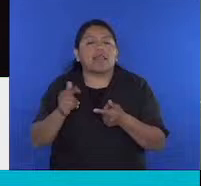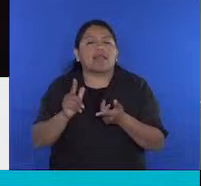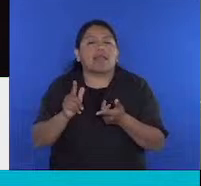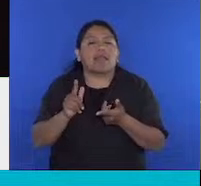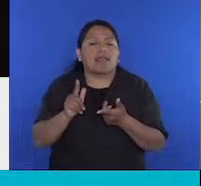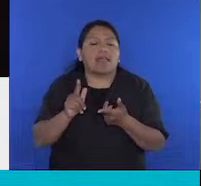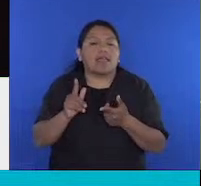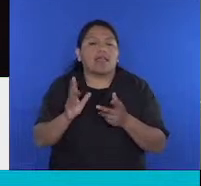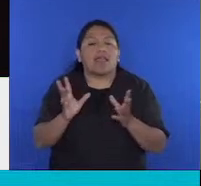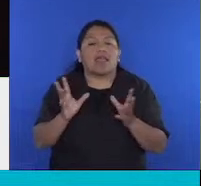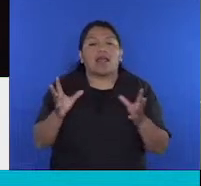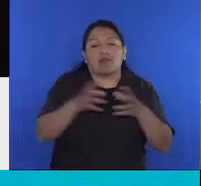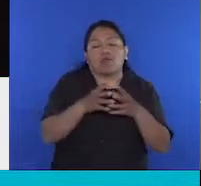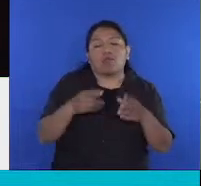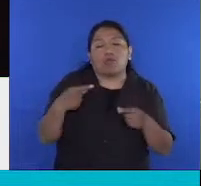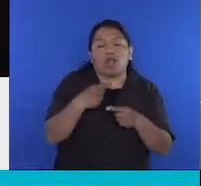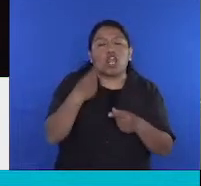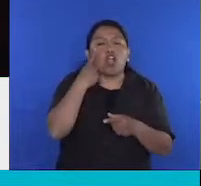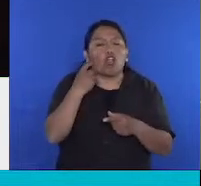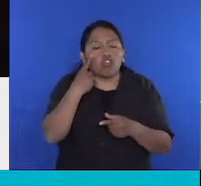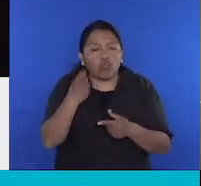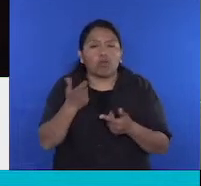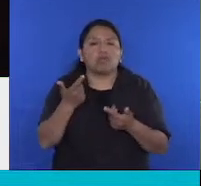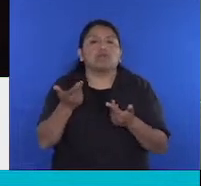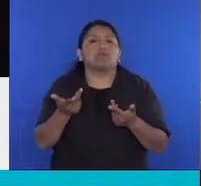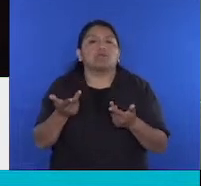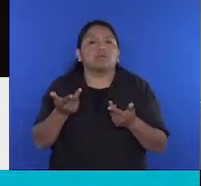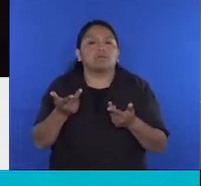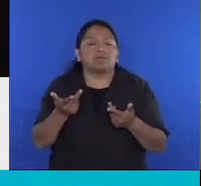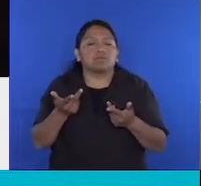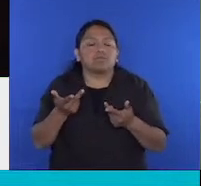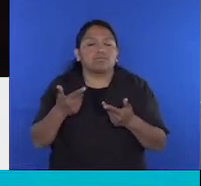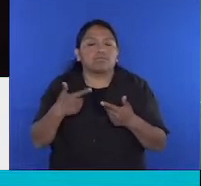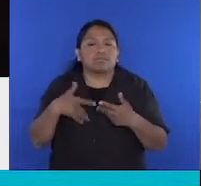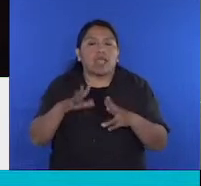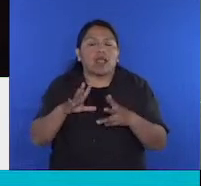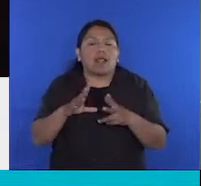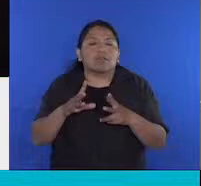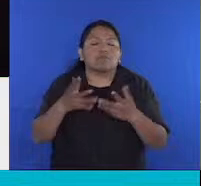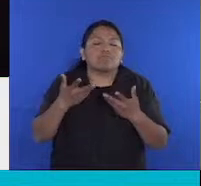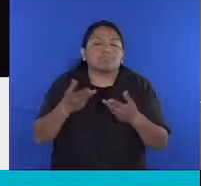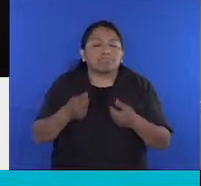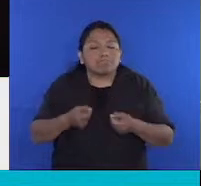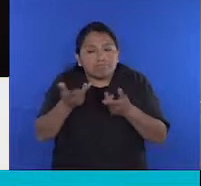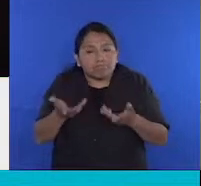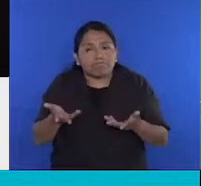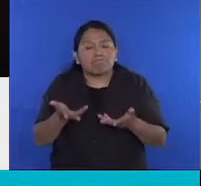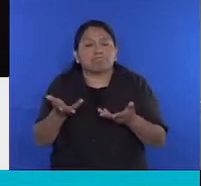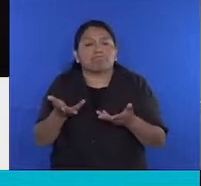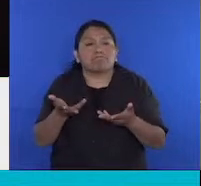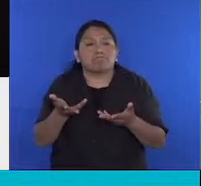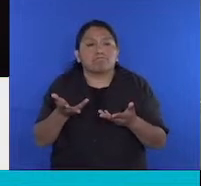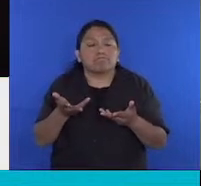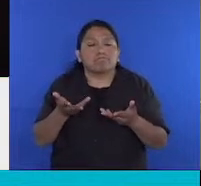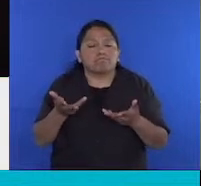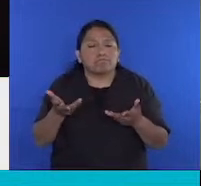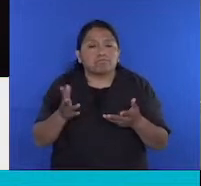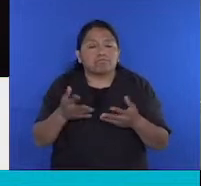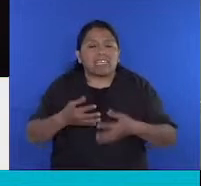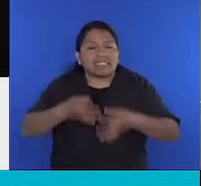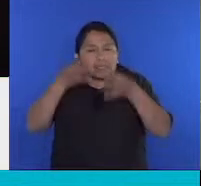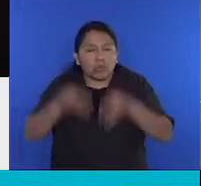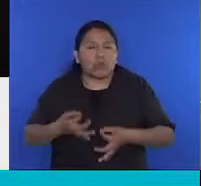control, algunas herramientas que generen mayor seguridad acerca de la transparencia